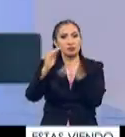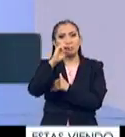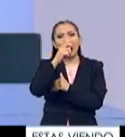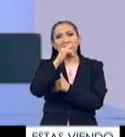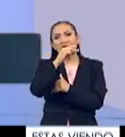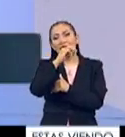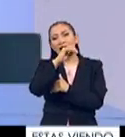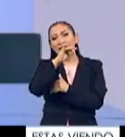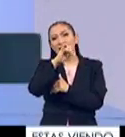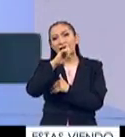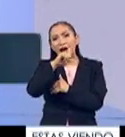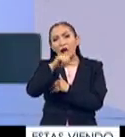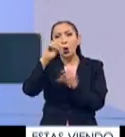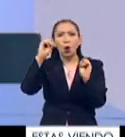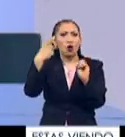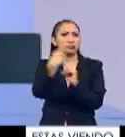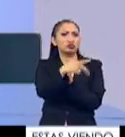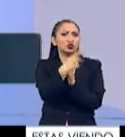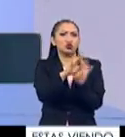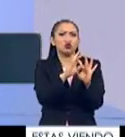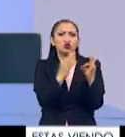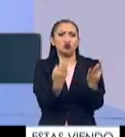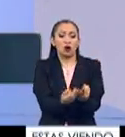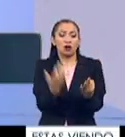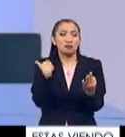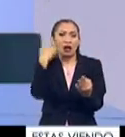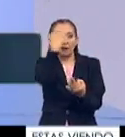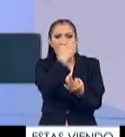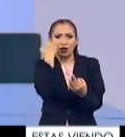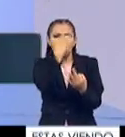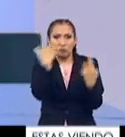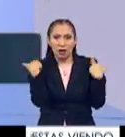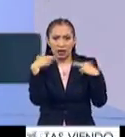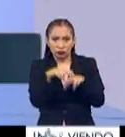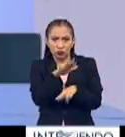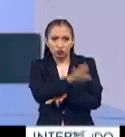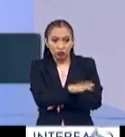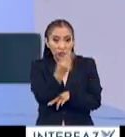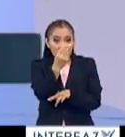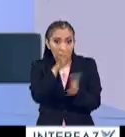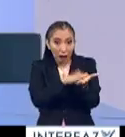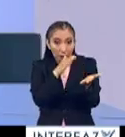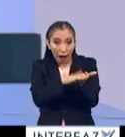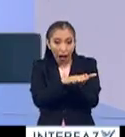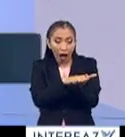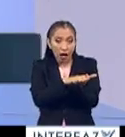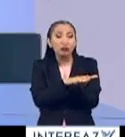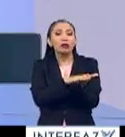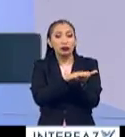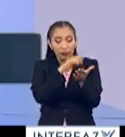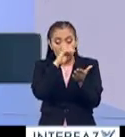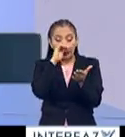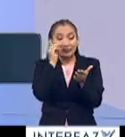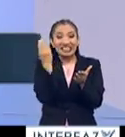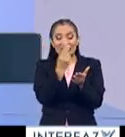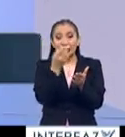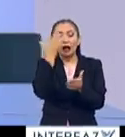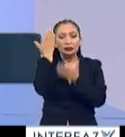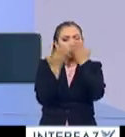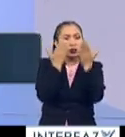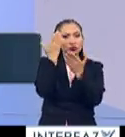cuál vaya a ser de la modalidad moderna de las evaluaciones de los docentes, se tienen que estar actualizando.